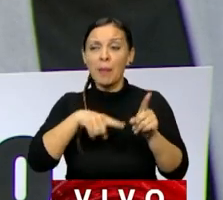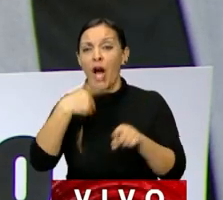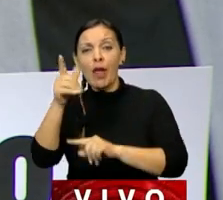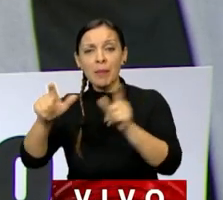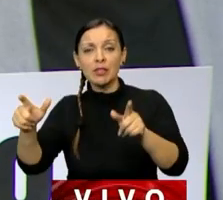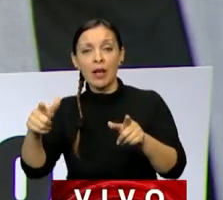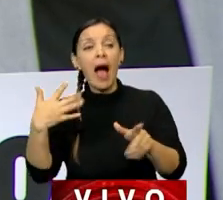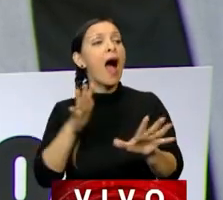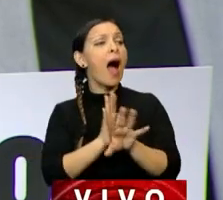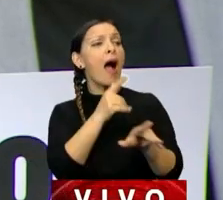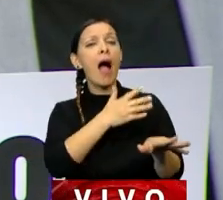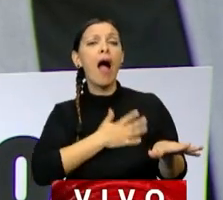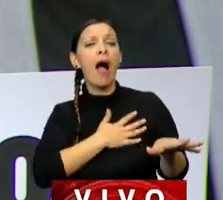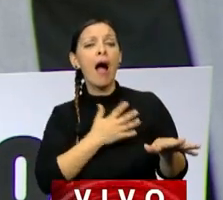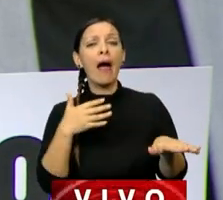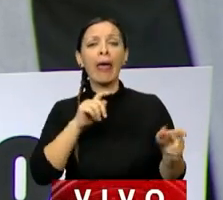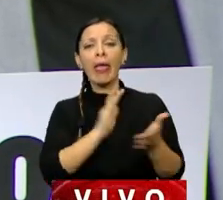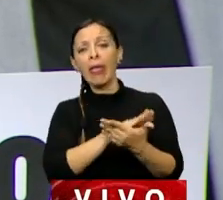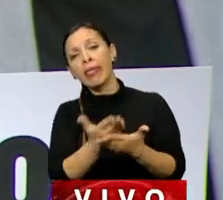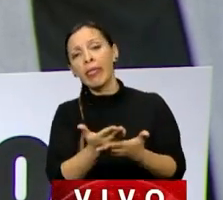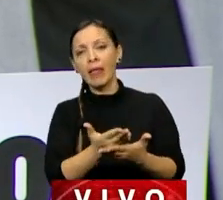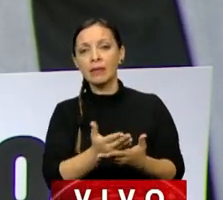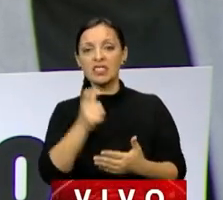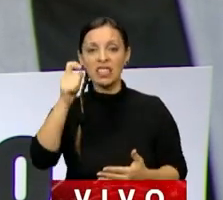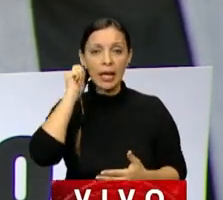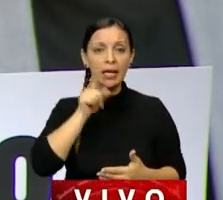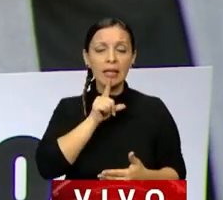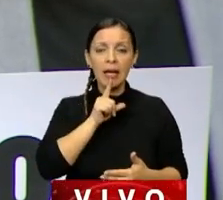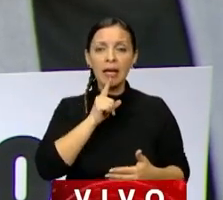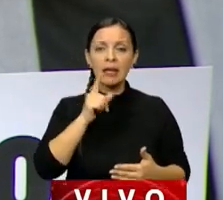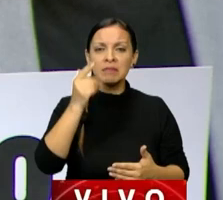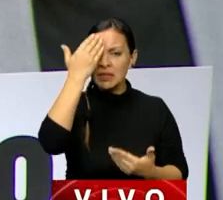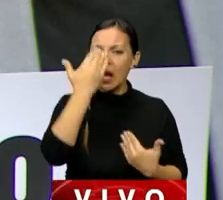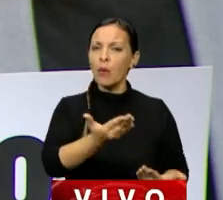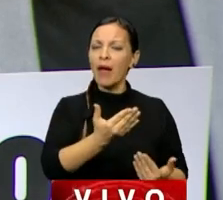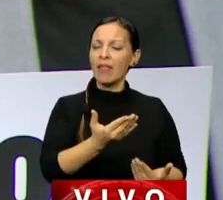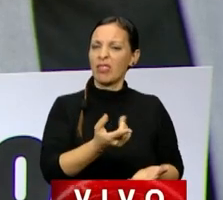Ya escuchamos a la CGT saludando